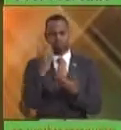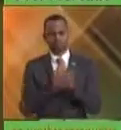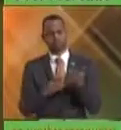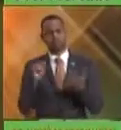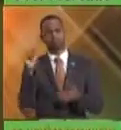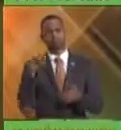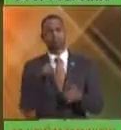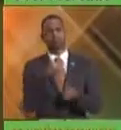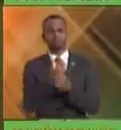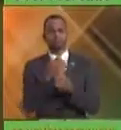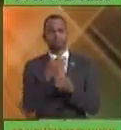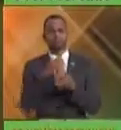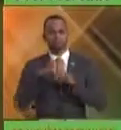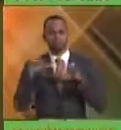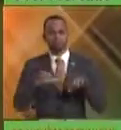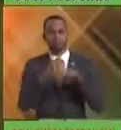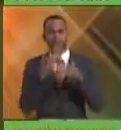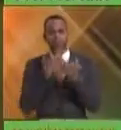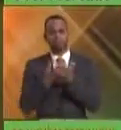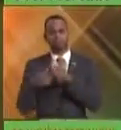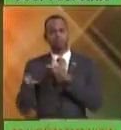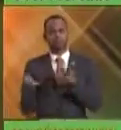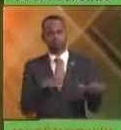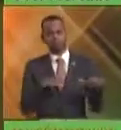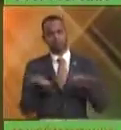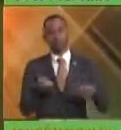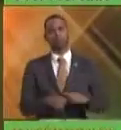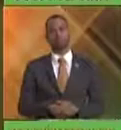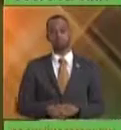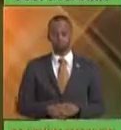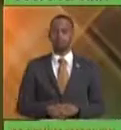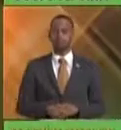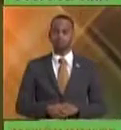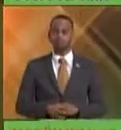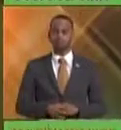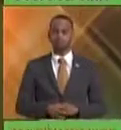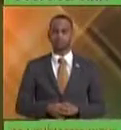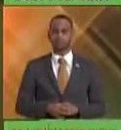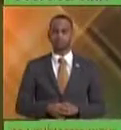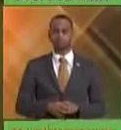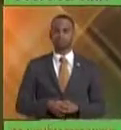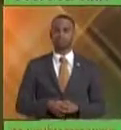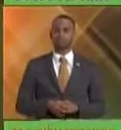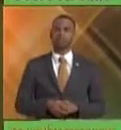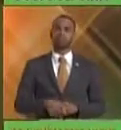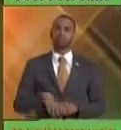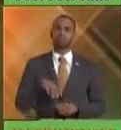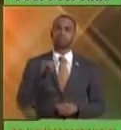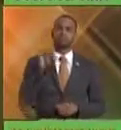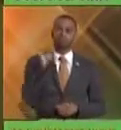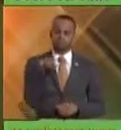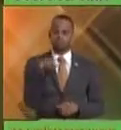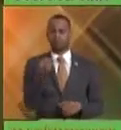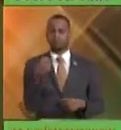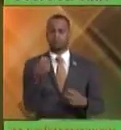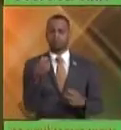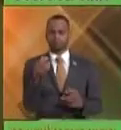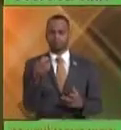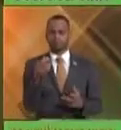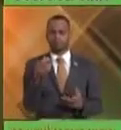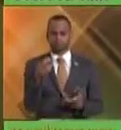aplicando esas buenas prácticas y se cree un efecto dominó o no eso es un poco lo que lo que queremos